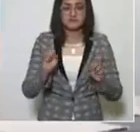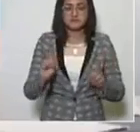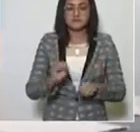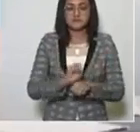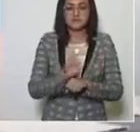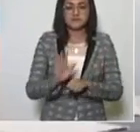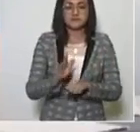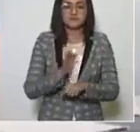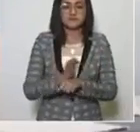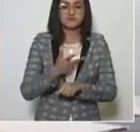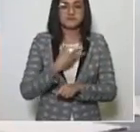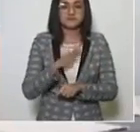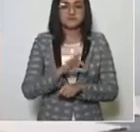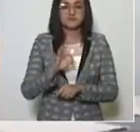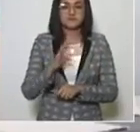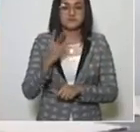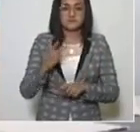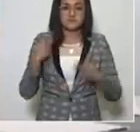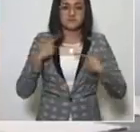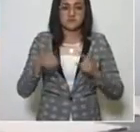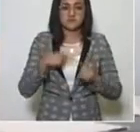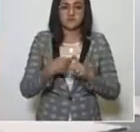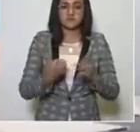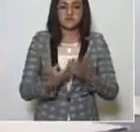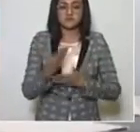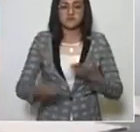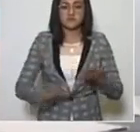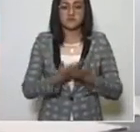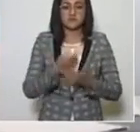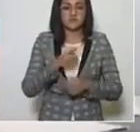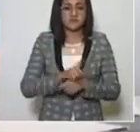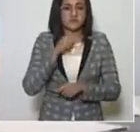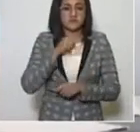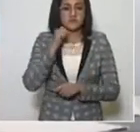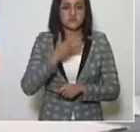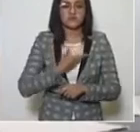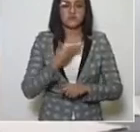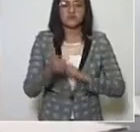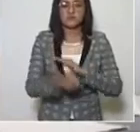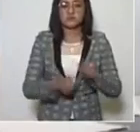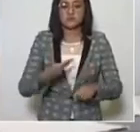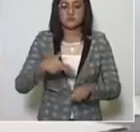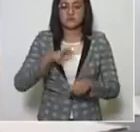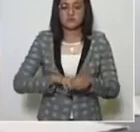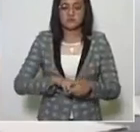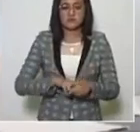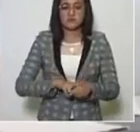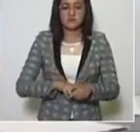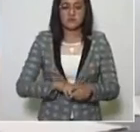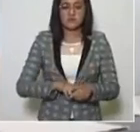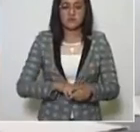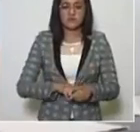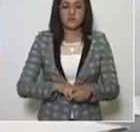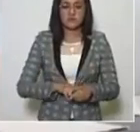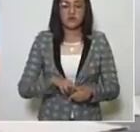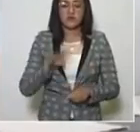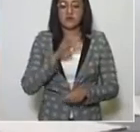COVID, 544 casos nuevos en comparación al día de ayer. Tenemos casos activos ambulatorios y